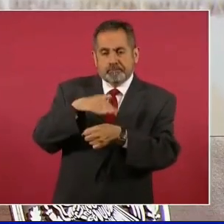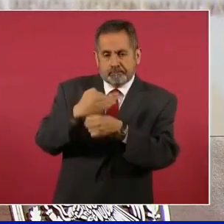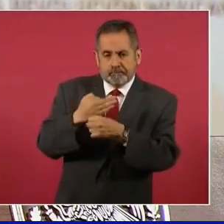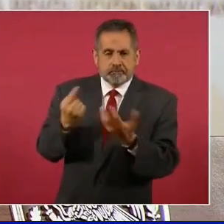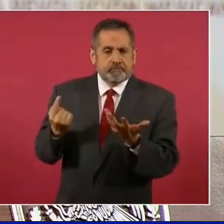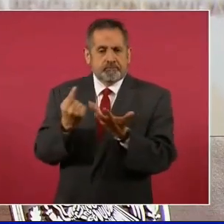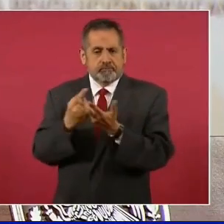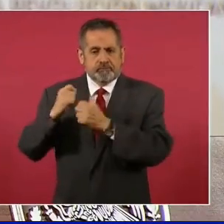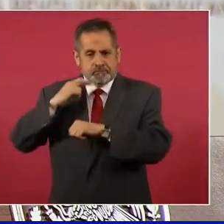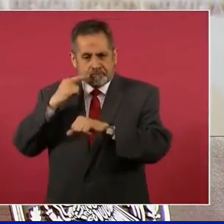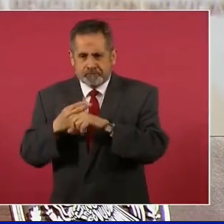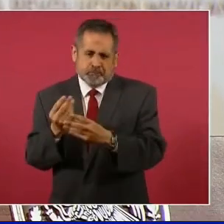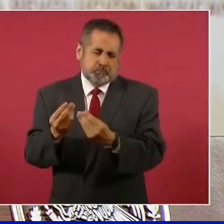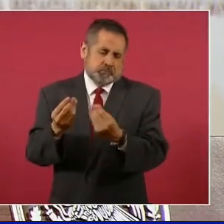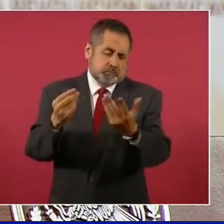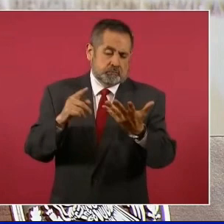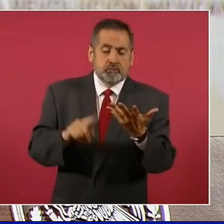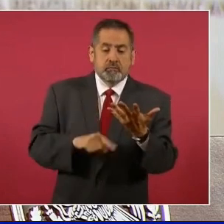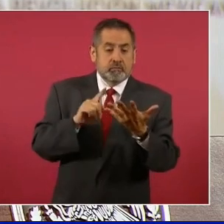y mucho dinero.